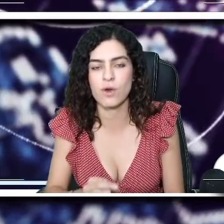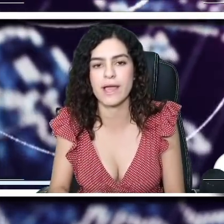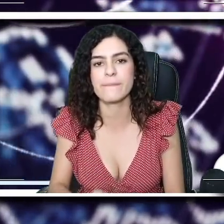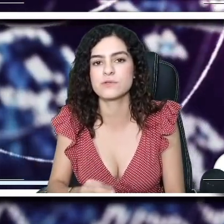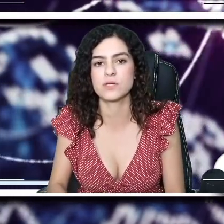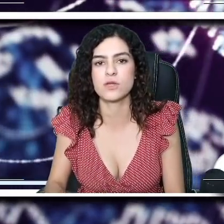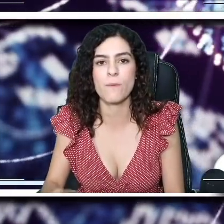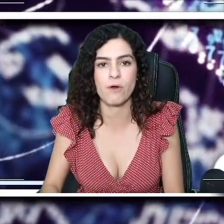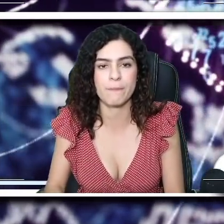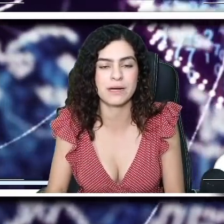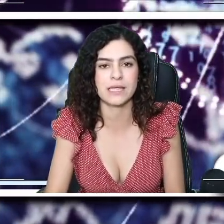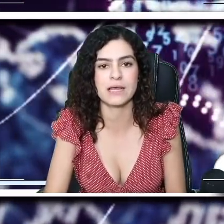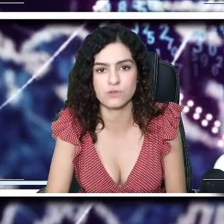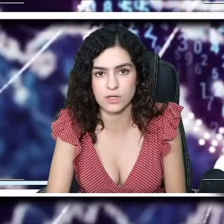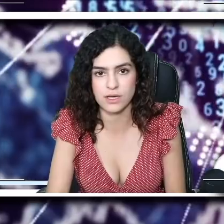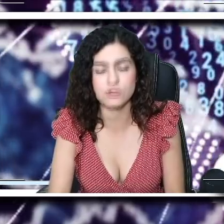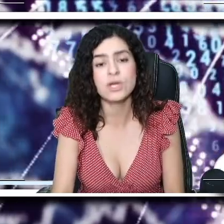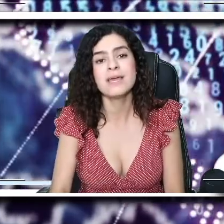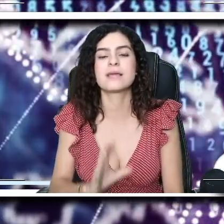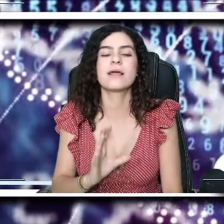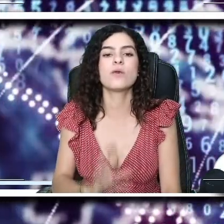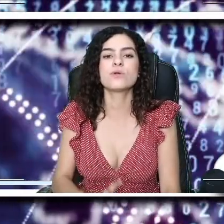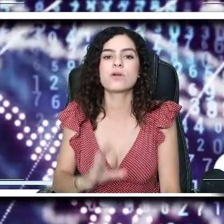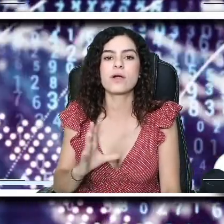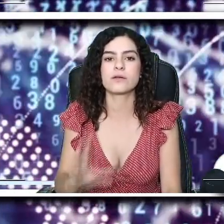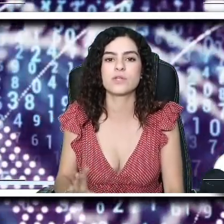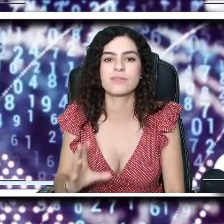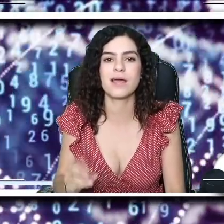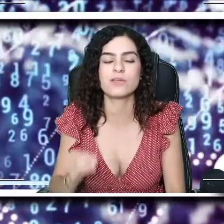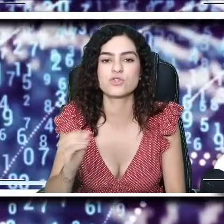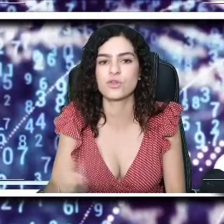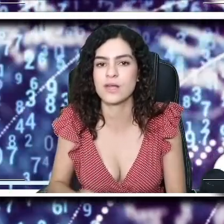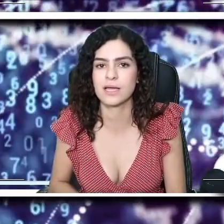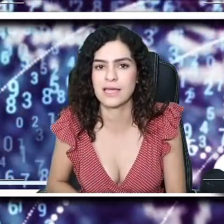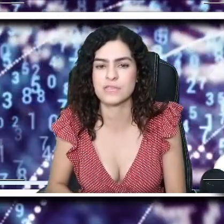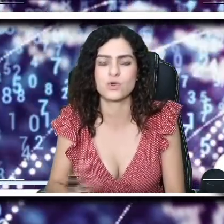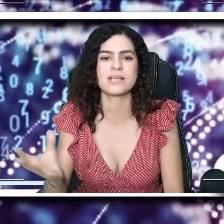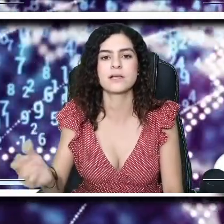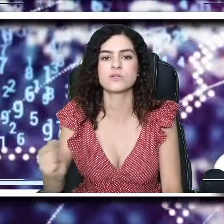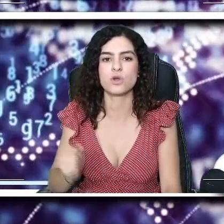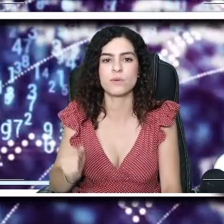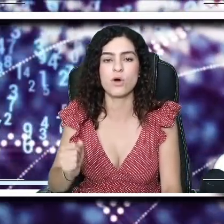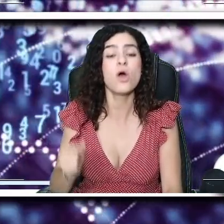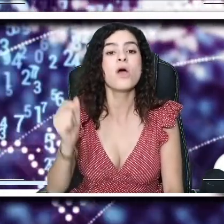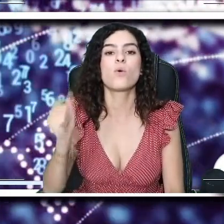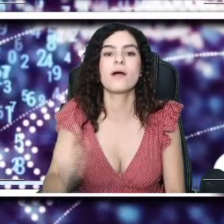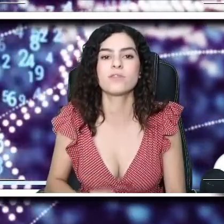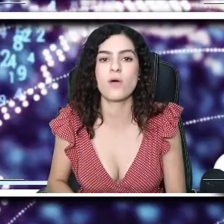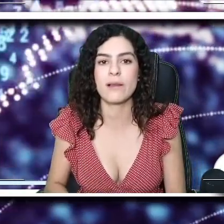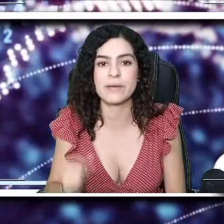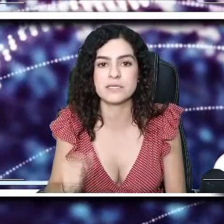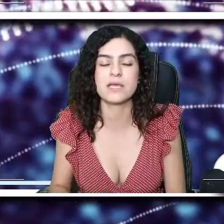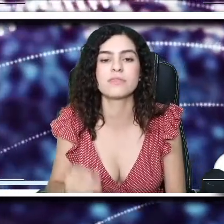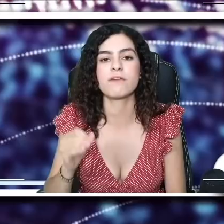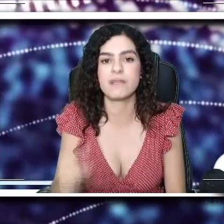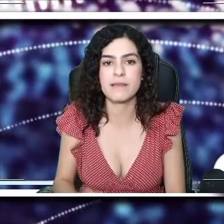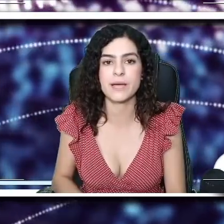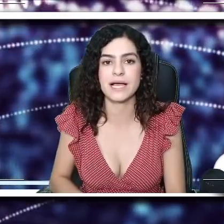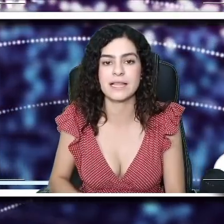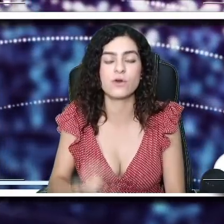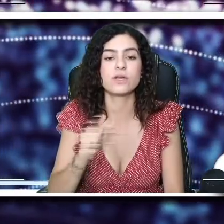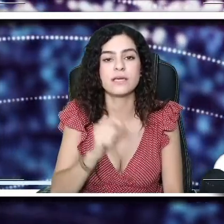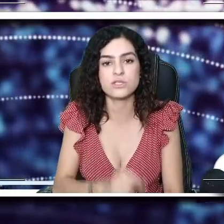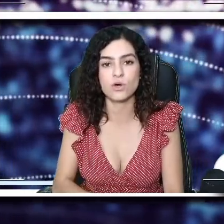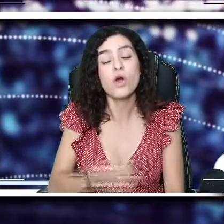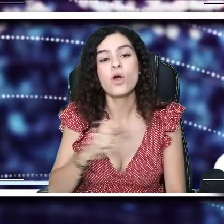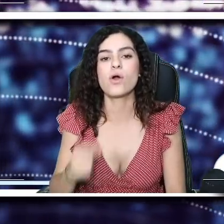intervencionismo que hemos tenido por parte de los gringos, y que lo único que nos ha traído son tragedias. O ya se les olvidó cuando el presidente Felipe